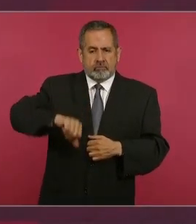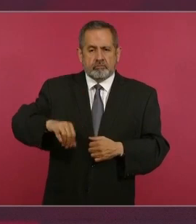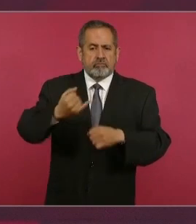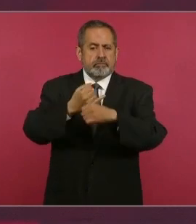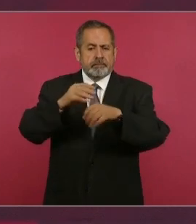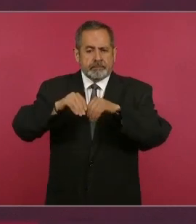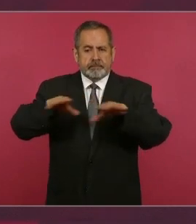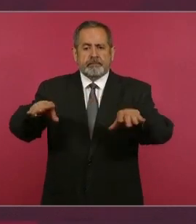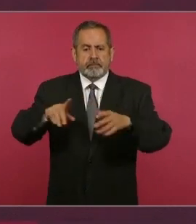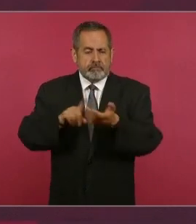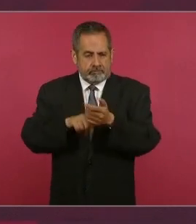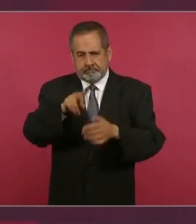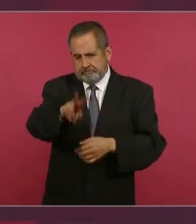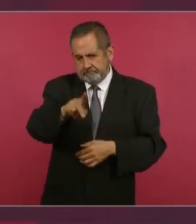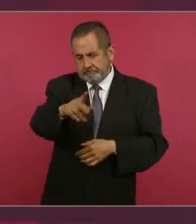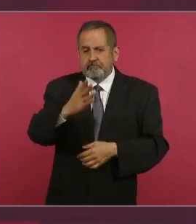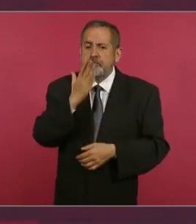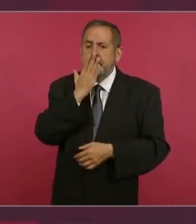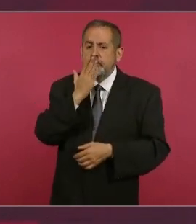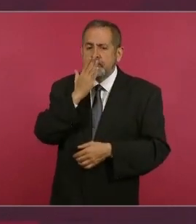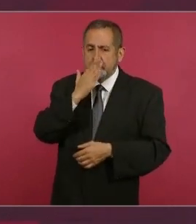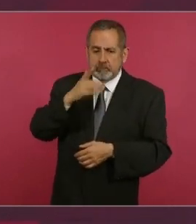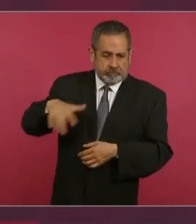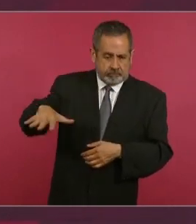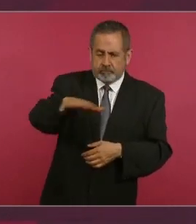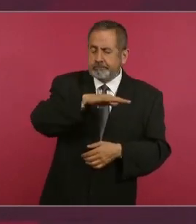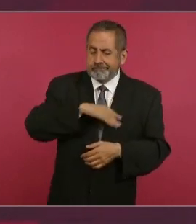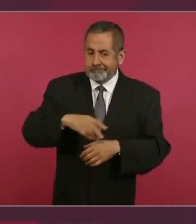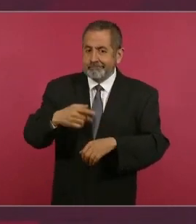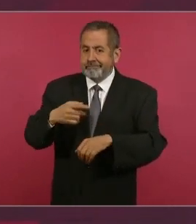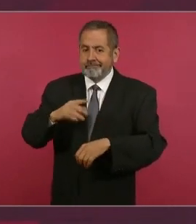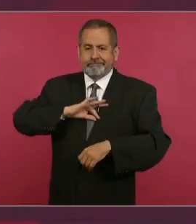En efecto, es en Sonora donde se presentó